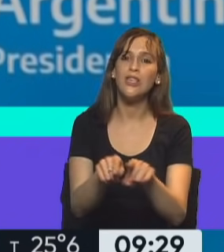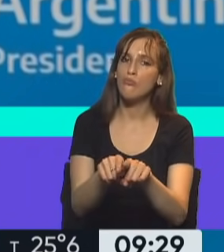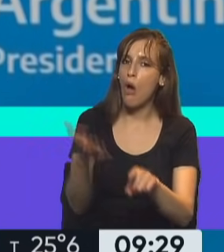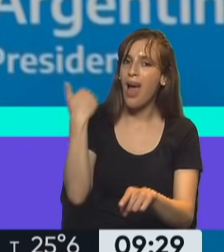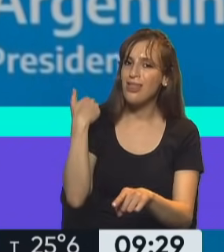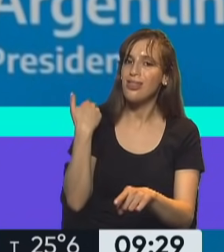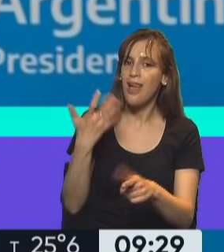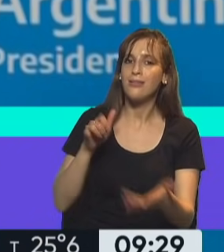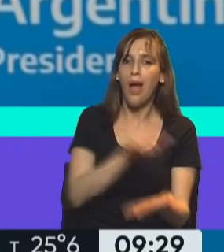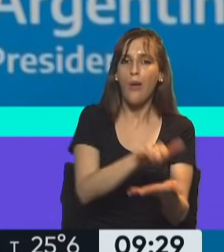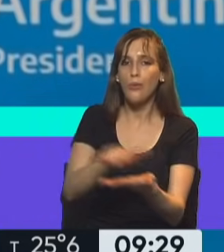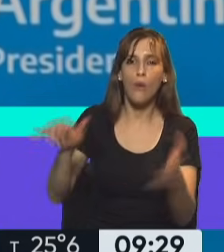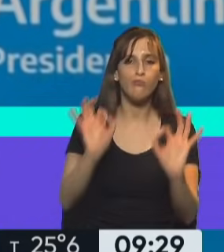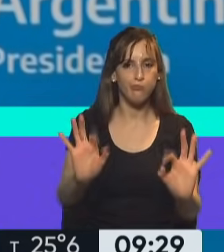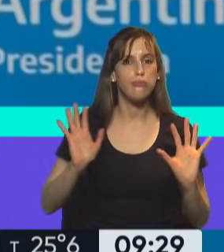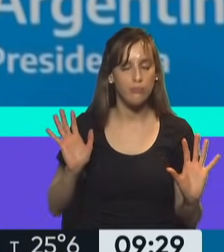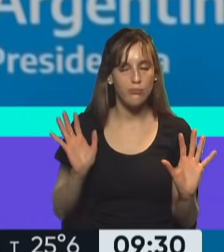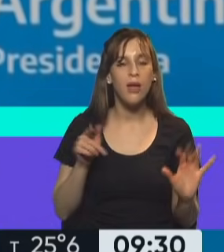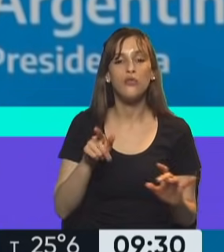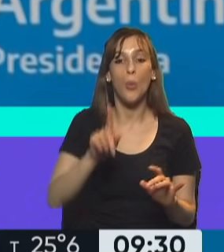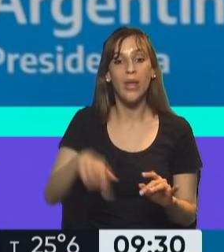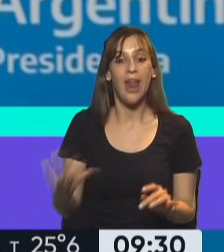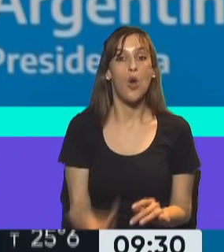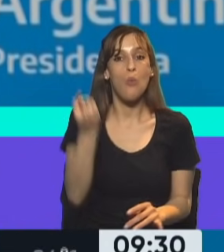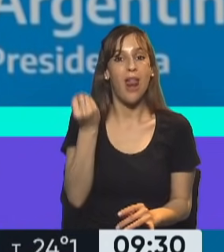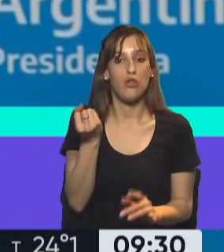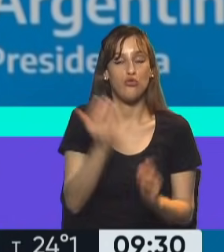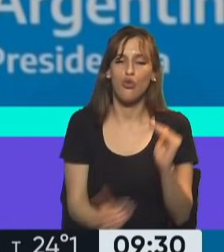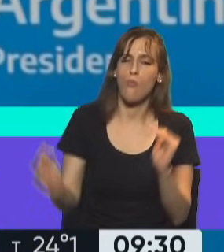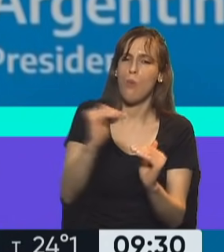estábamos en prepandemia. Esto habla de una recuperación del sector muy por encima de lo que está pasando en otros países.